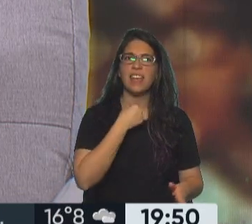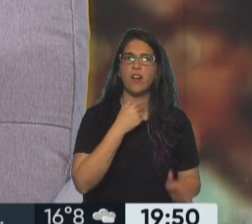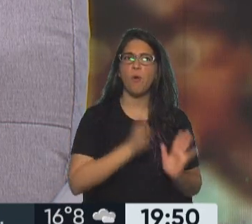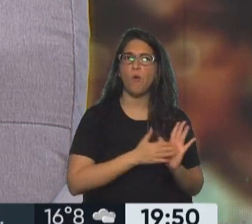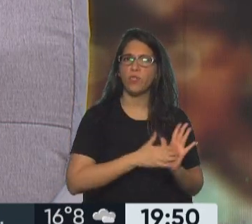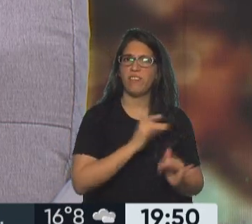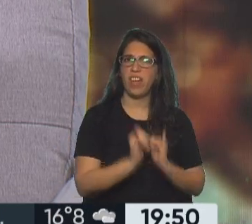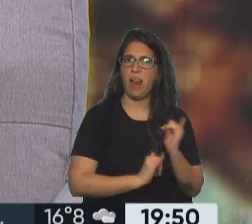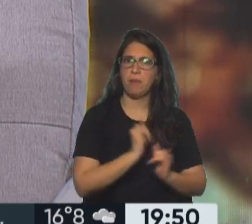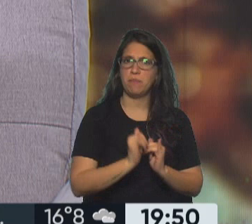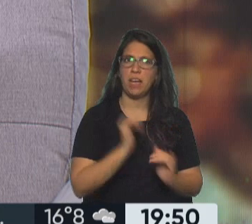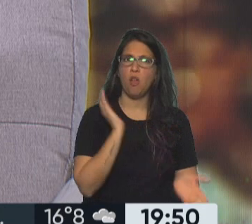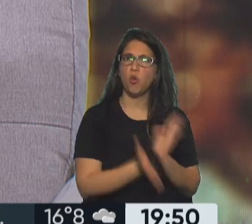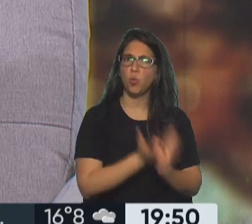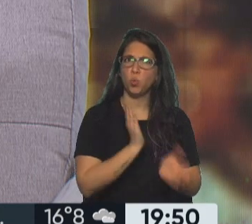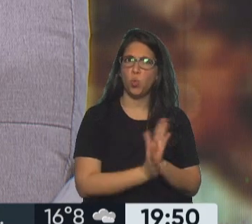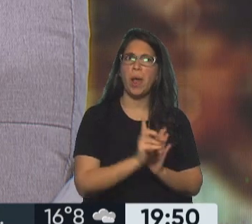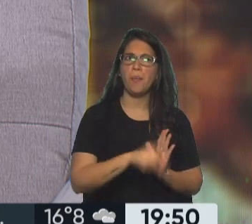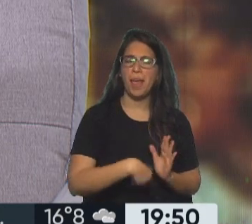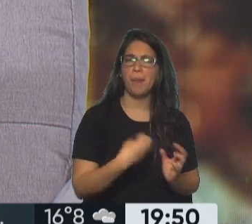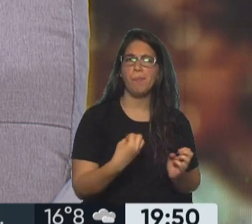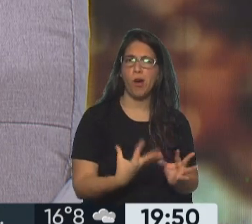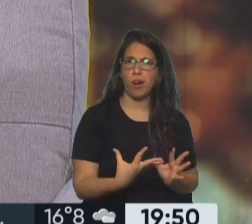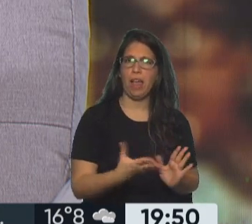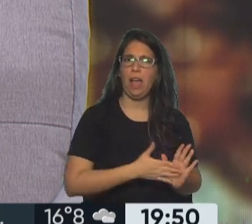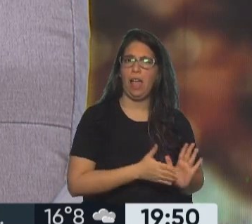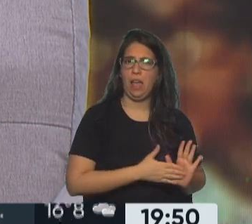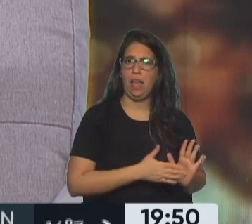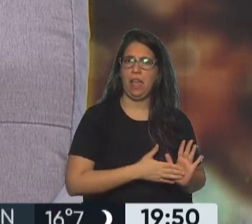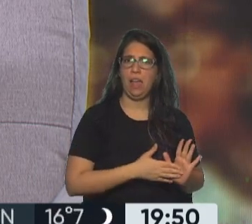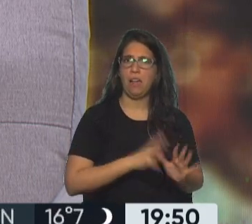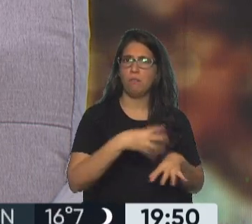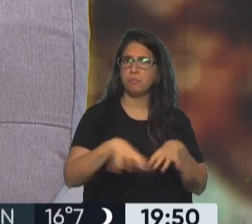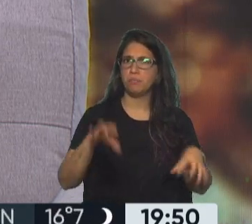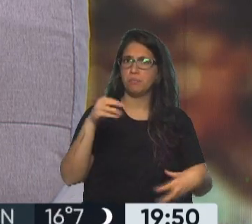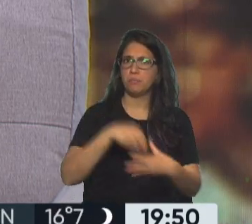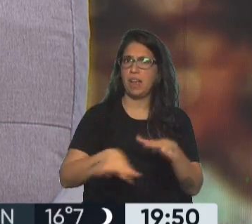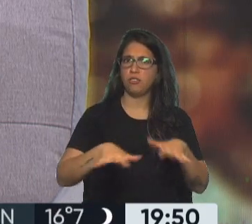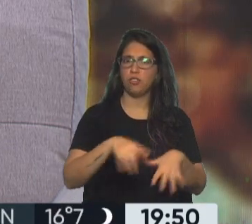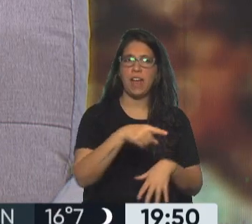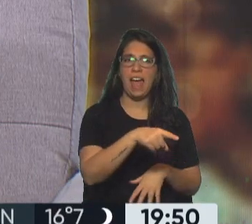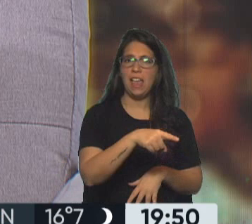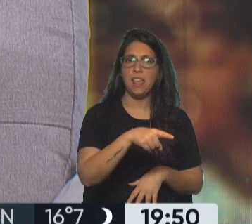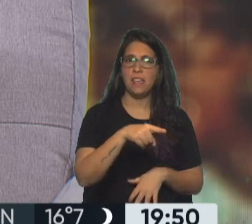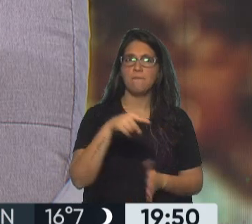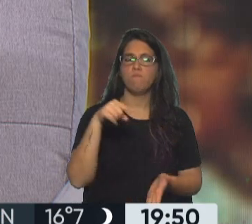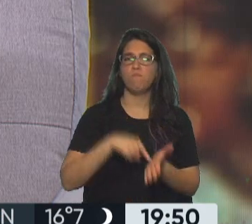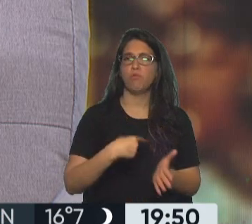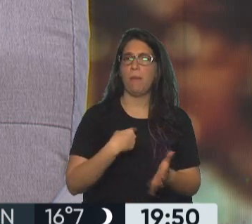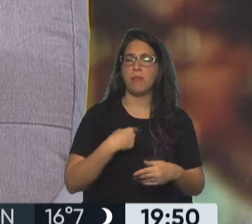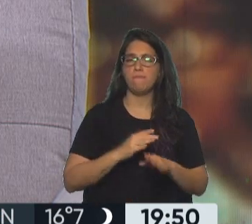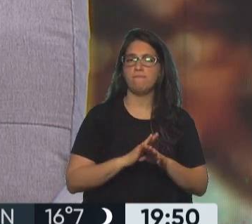crímenes, justificar la tortura, justificar su accionar en los centros clandestinos y bueno, y ahí se produce un punto de inflexión